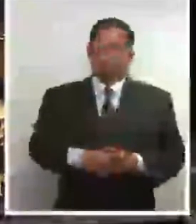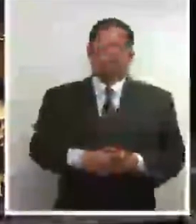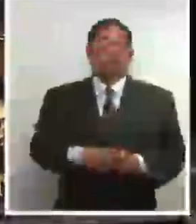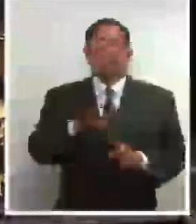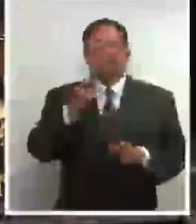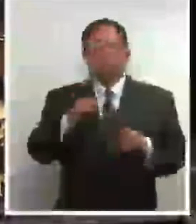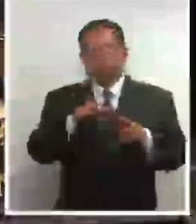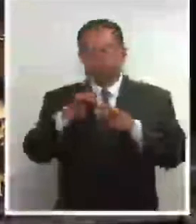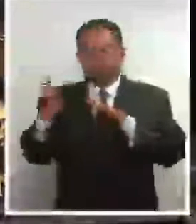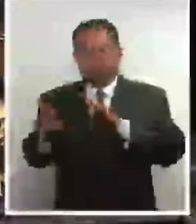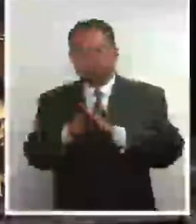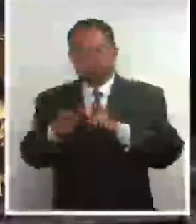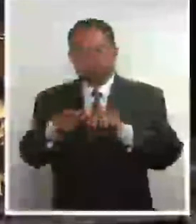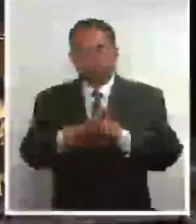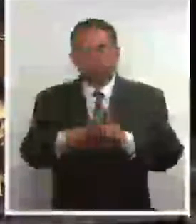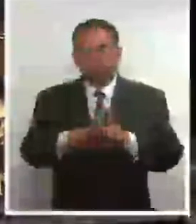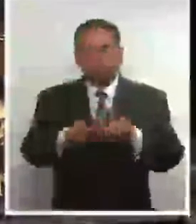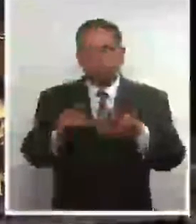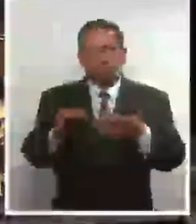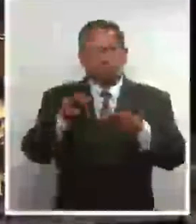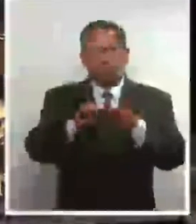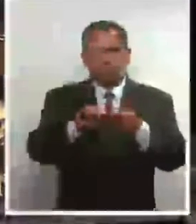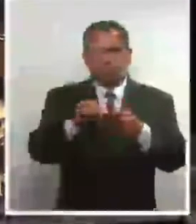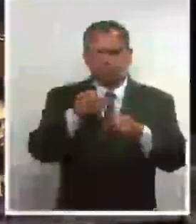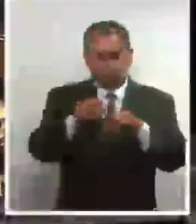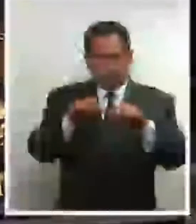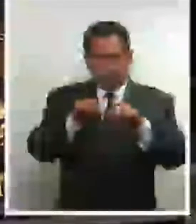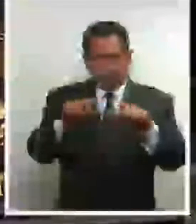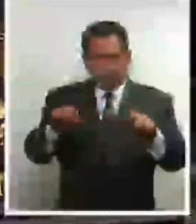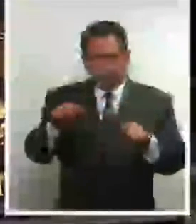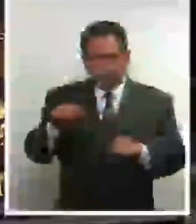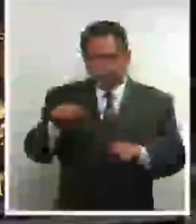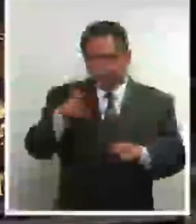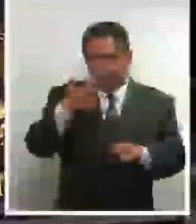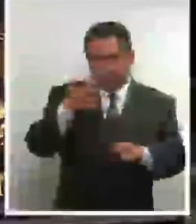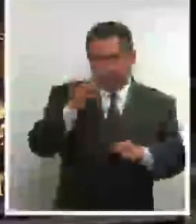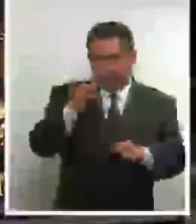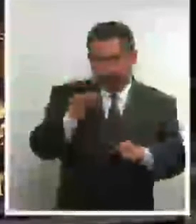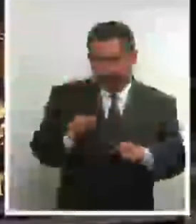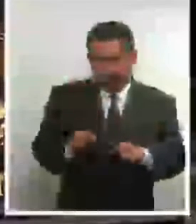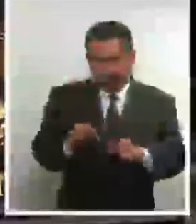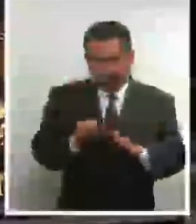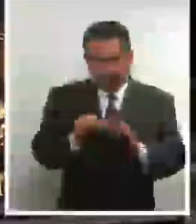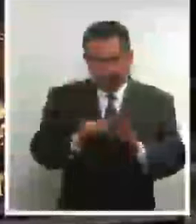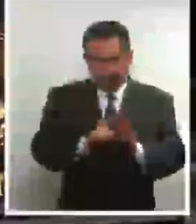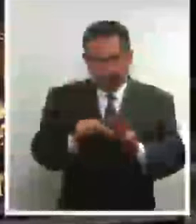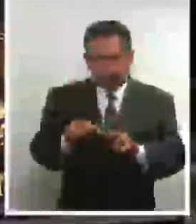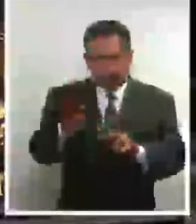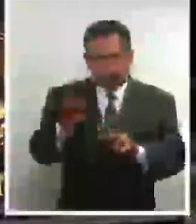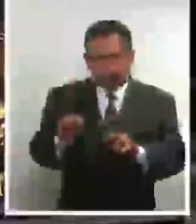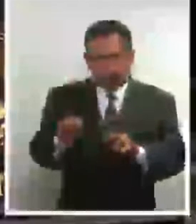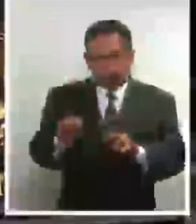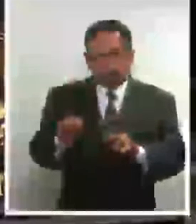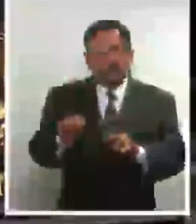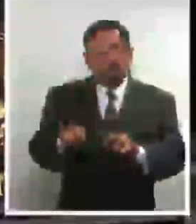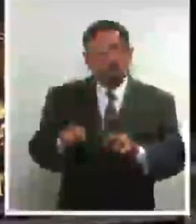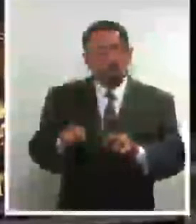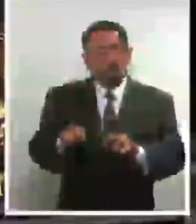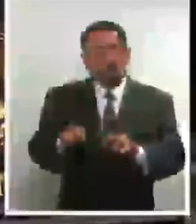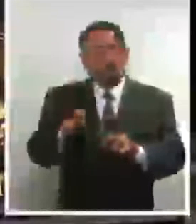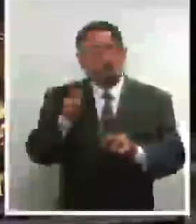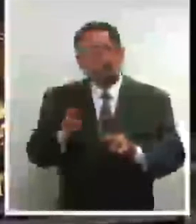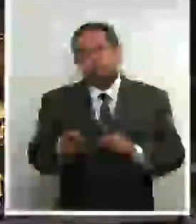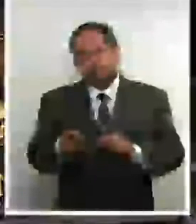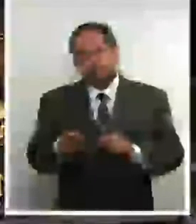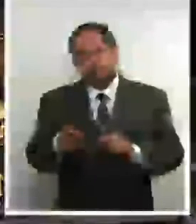de la reserva, pero está en el párrafo o en el numeral quinto del artículo 49,